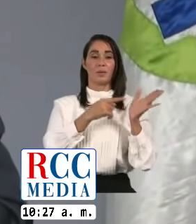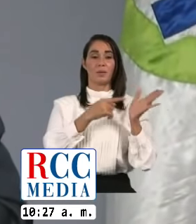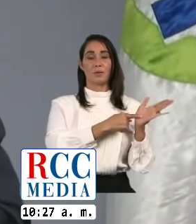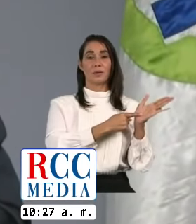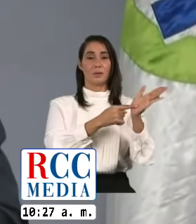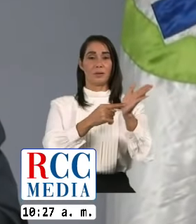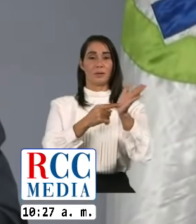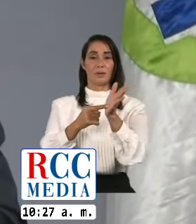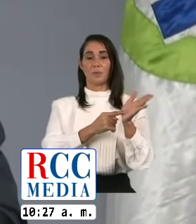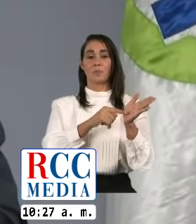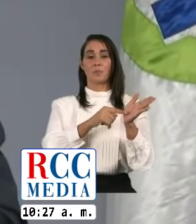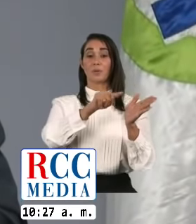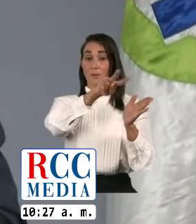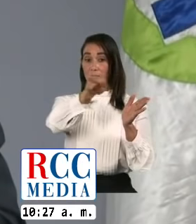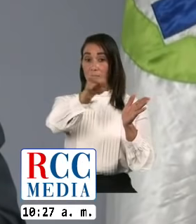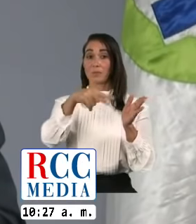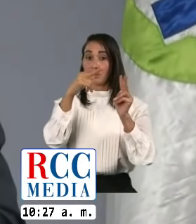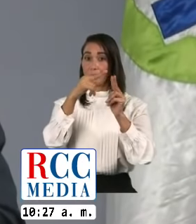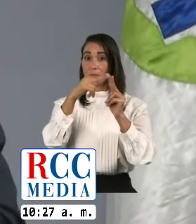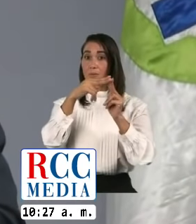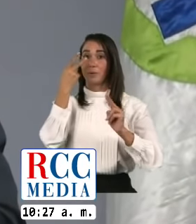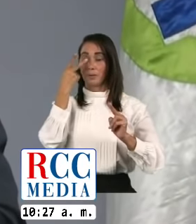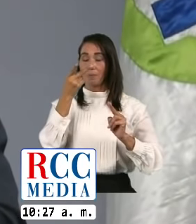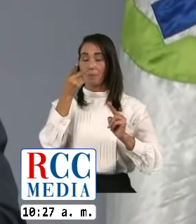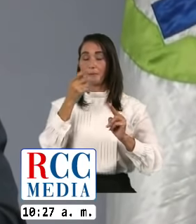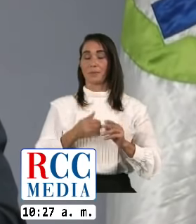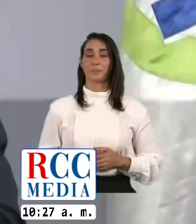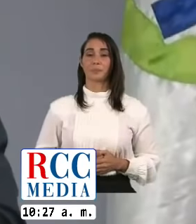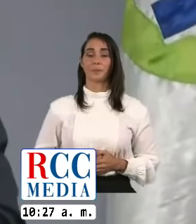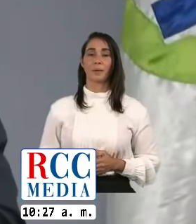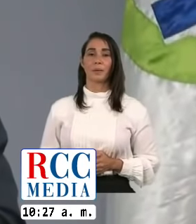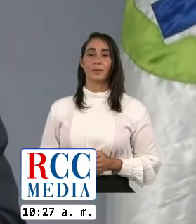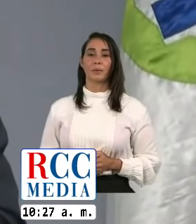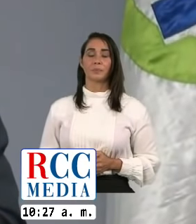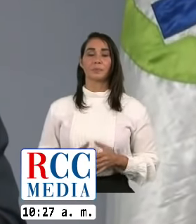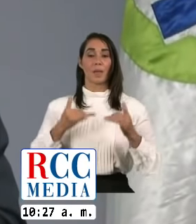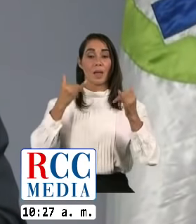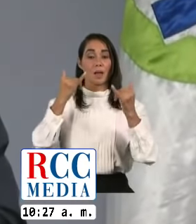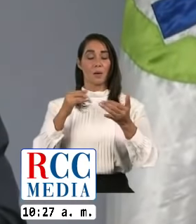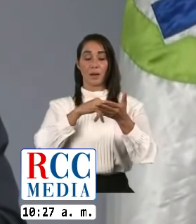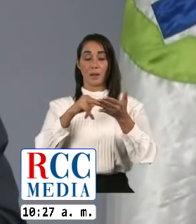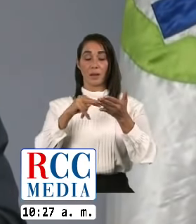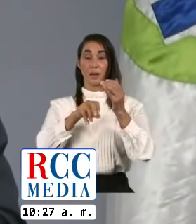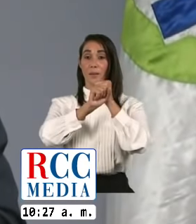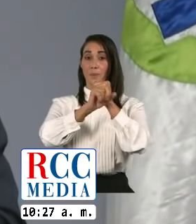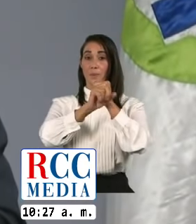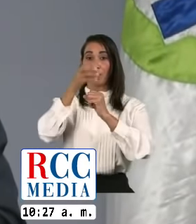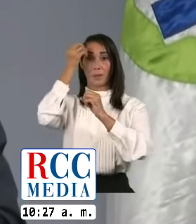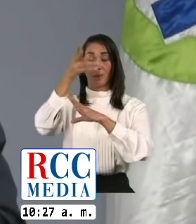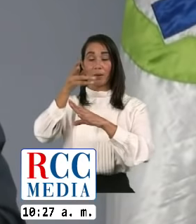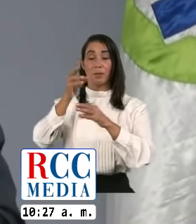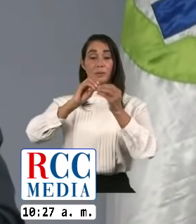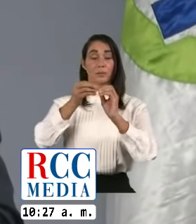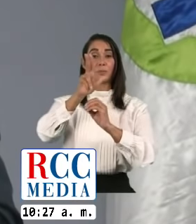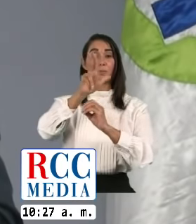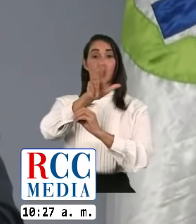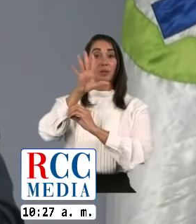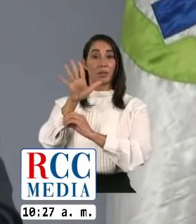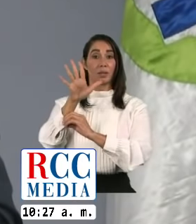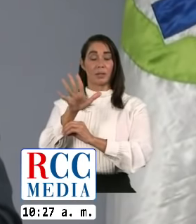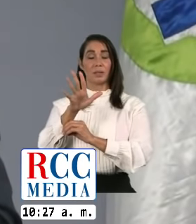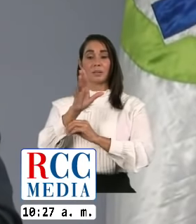puesto para conocimiento de todos. Paso a leer el boletín número 35 de